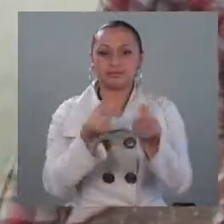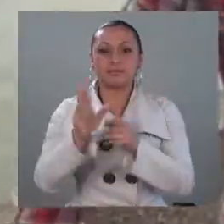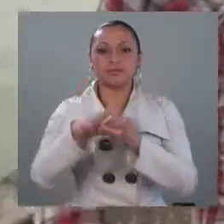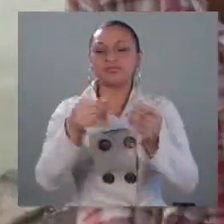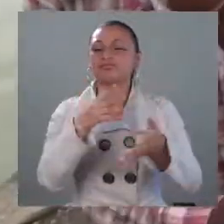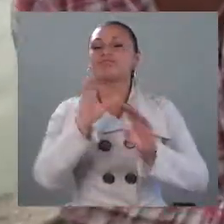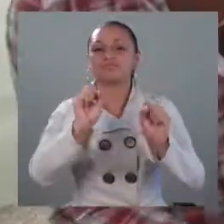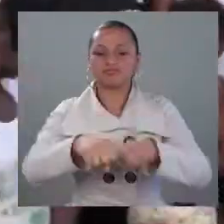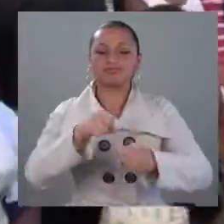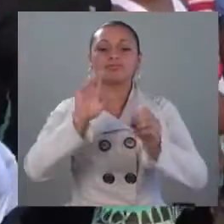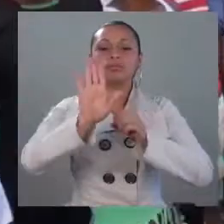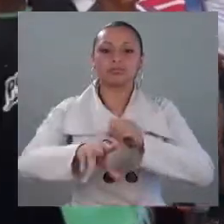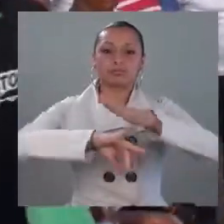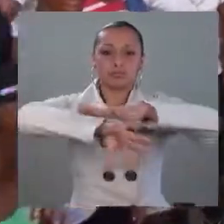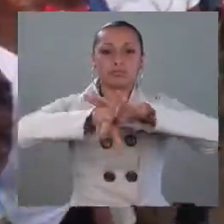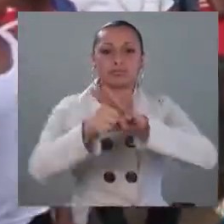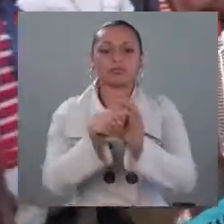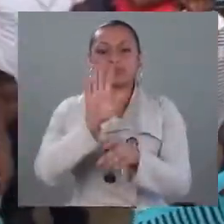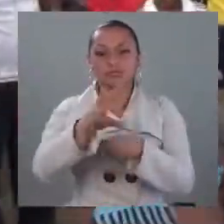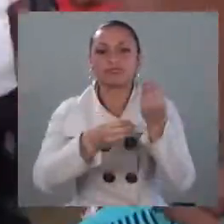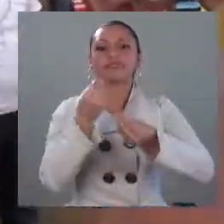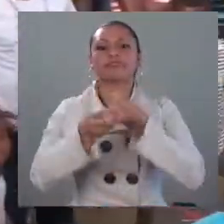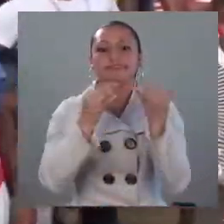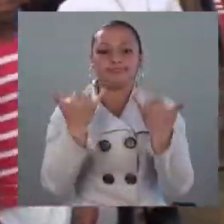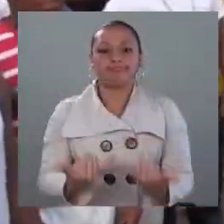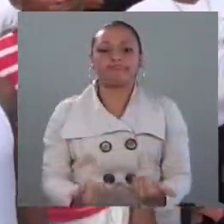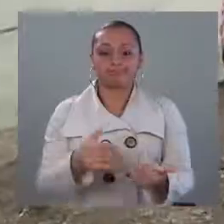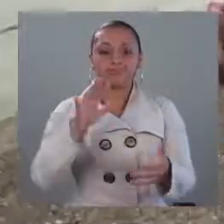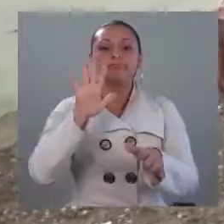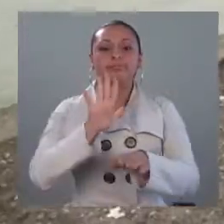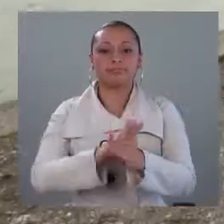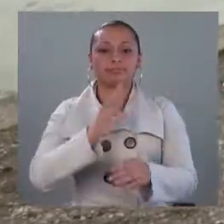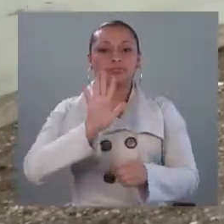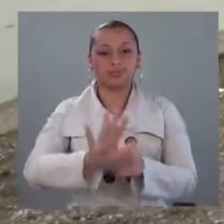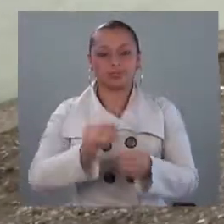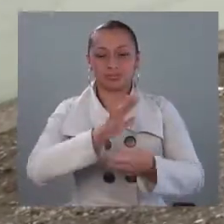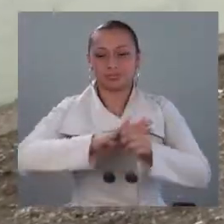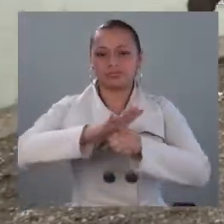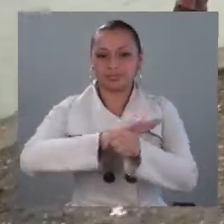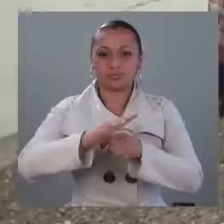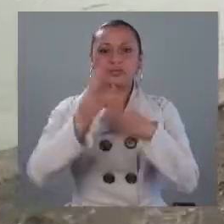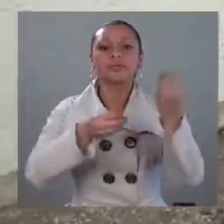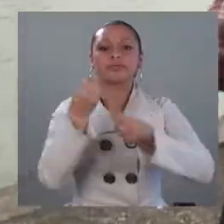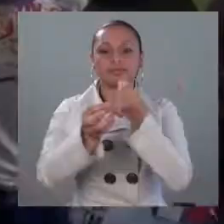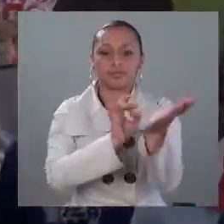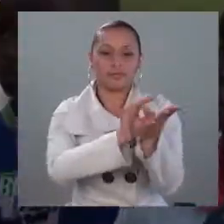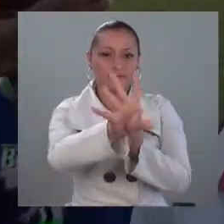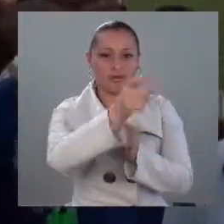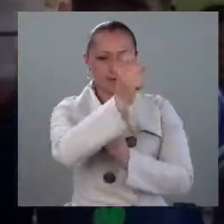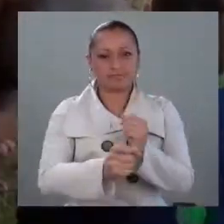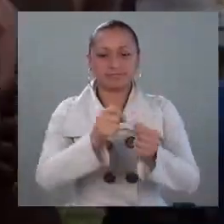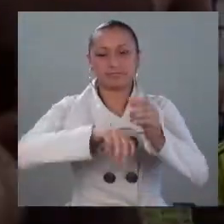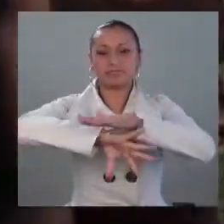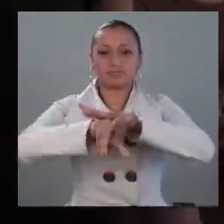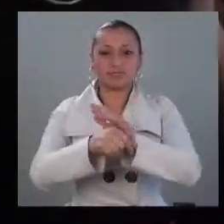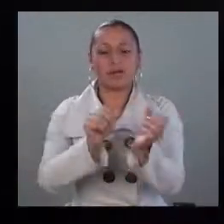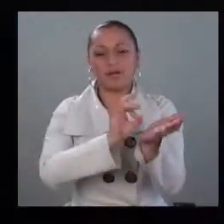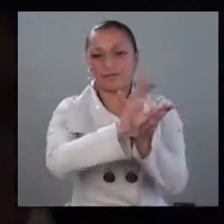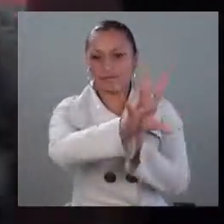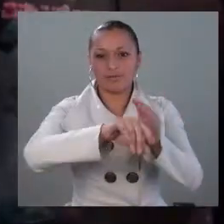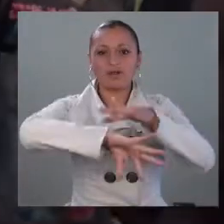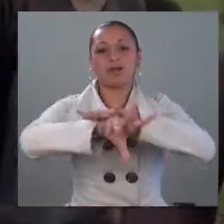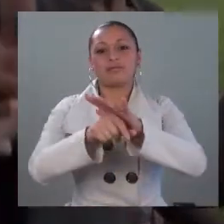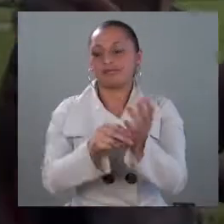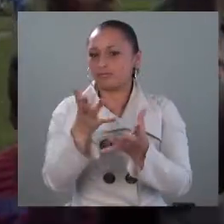hacer? ¿Qué vamos a hacer? Si sí, por la corrupción es que estamos como es. ¿Qué? ¿Qué vamos a hacer? ¿Qué vamos a hacer? Afuera los corruptos, afuera